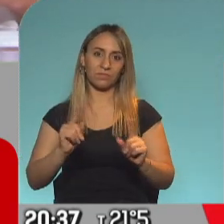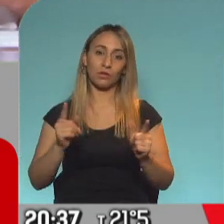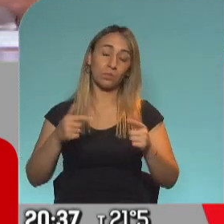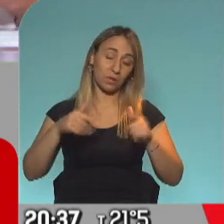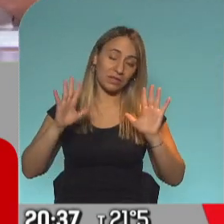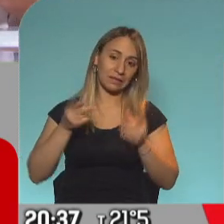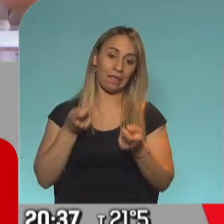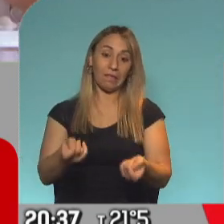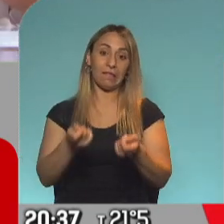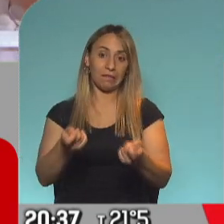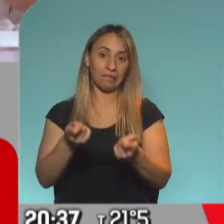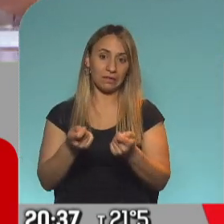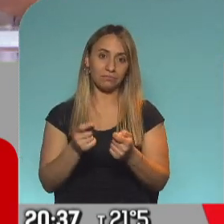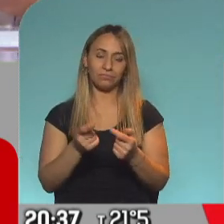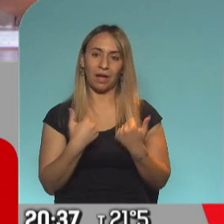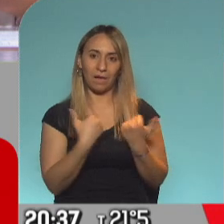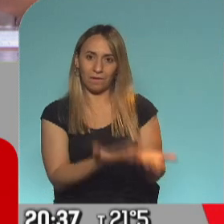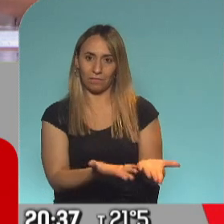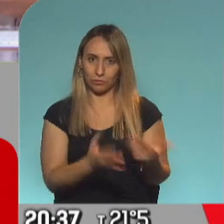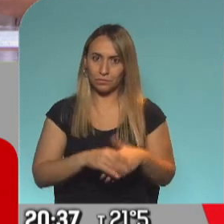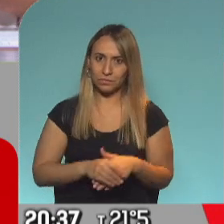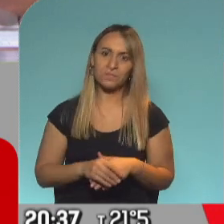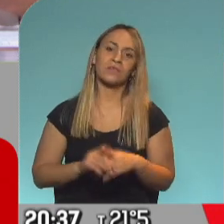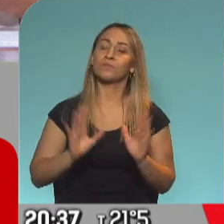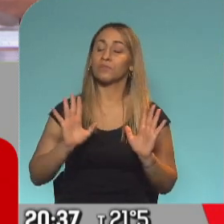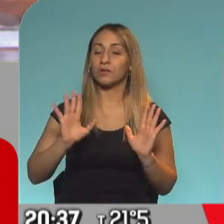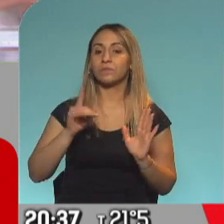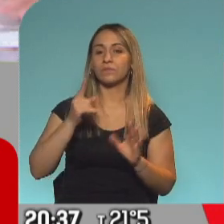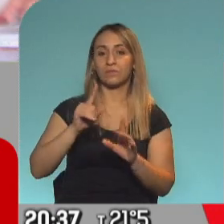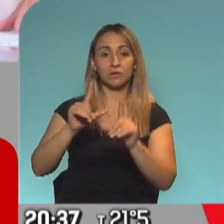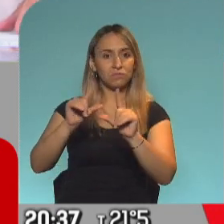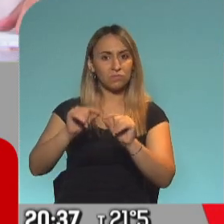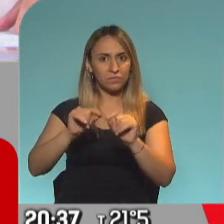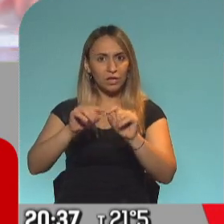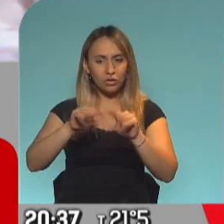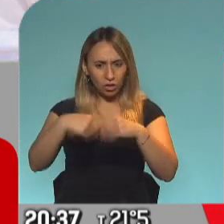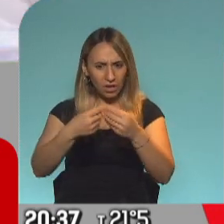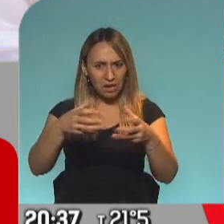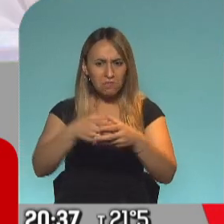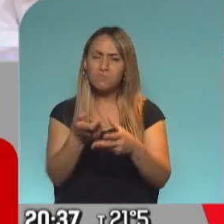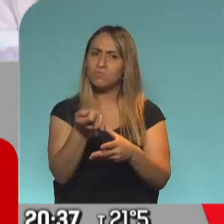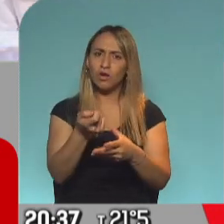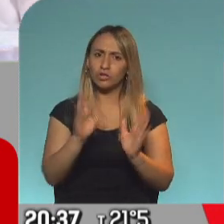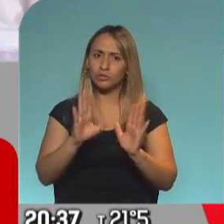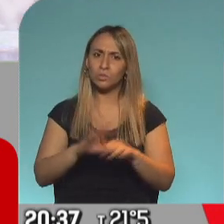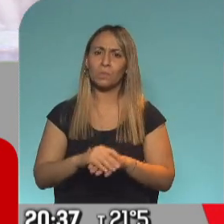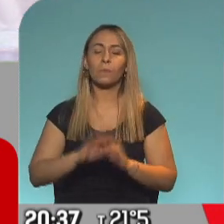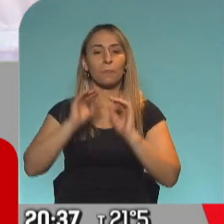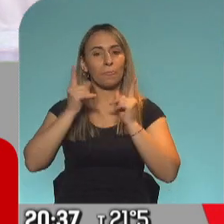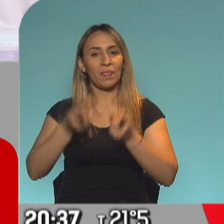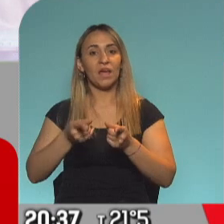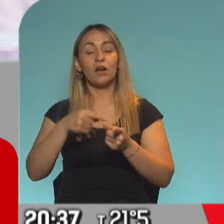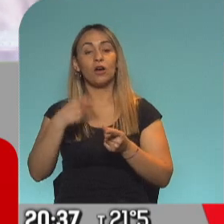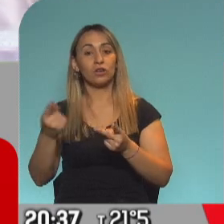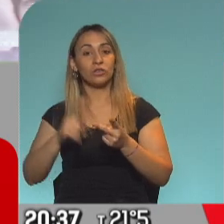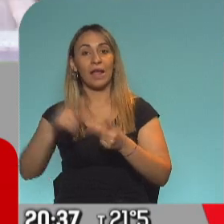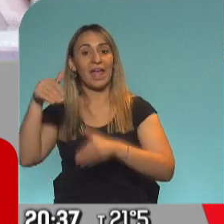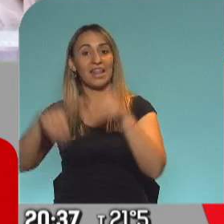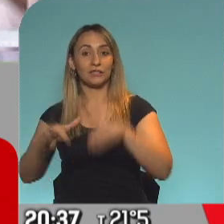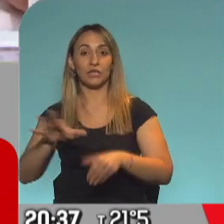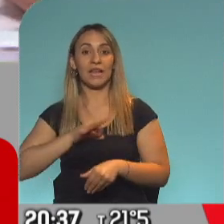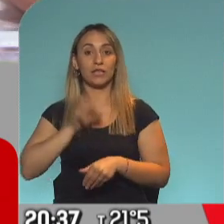donde encontrar o donde expresar su voluntad también política y una desconfianza también total en el sistema electoral, ¿no?